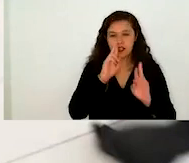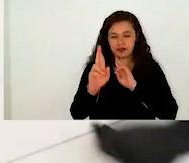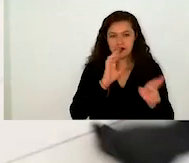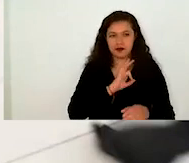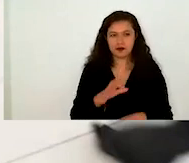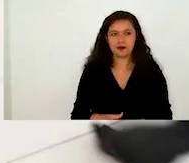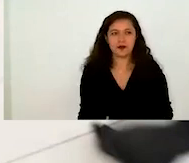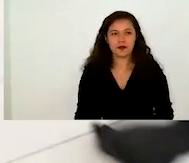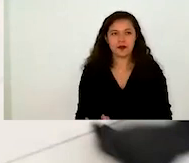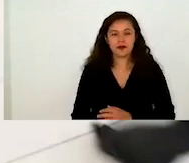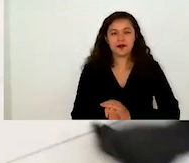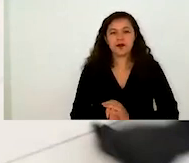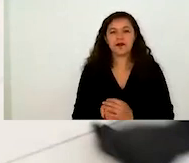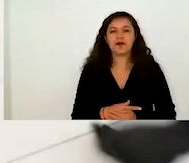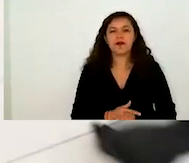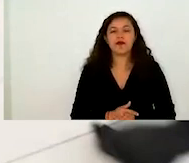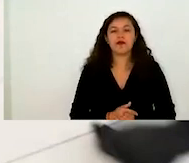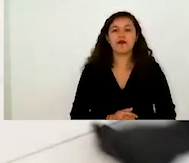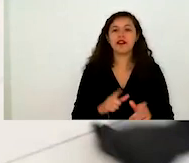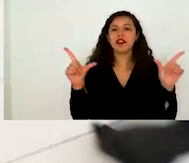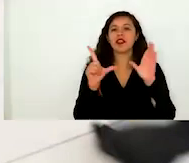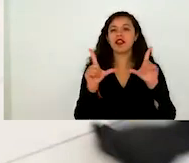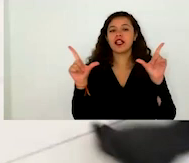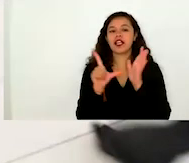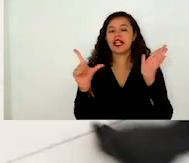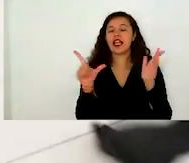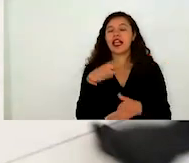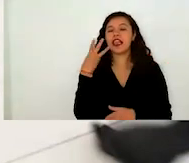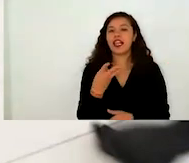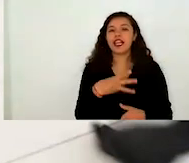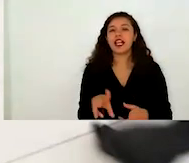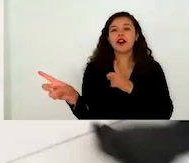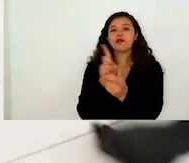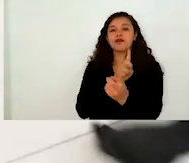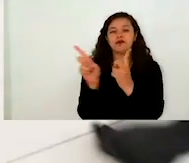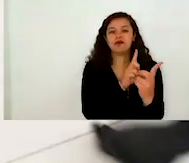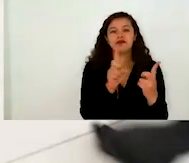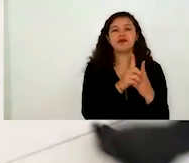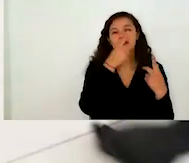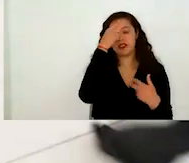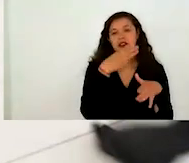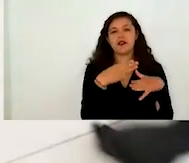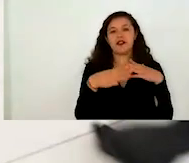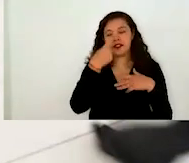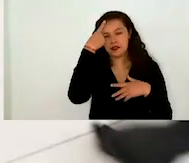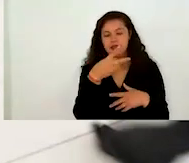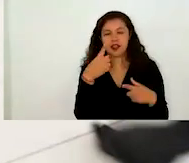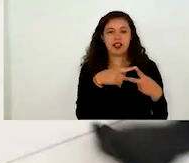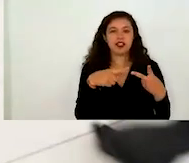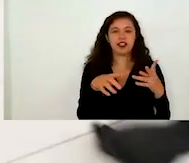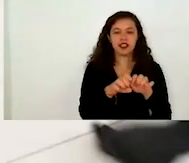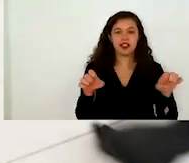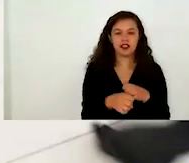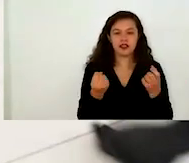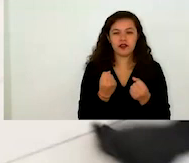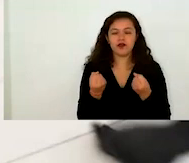qué vamos a hacer en este módulo 3 la relación existe resonar es una herramienta para fortalecer los equipos pregúntense